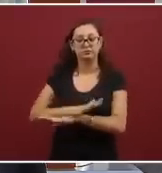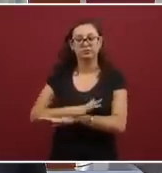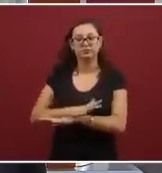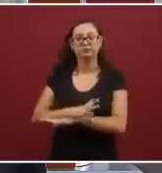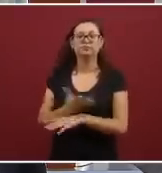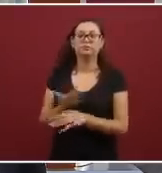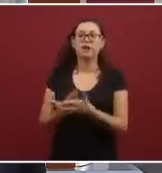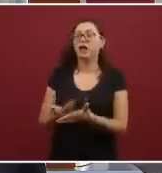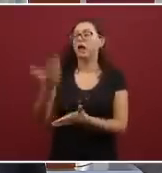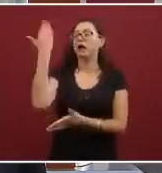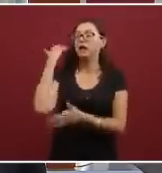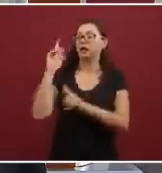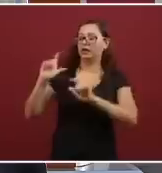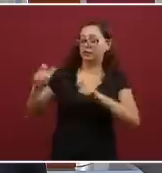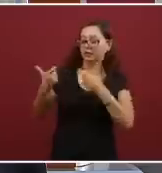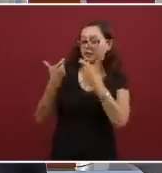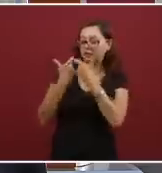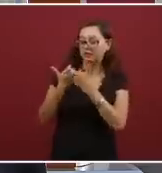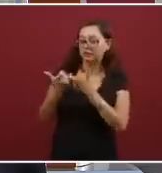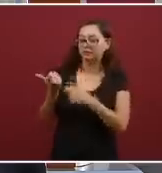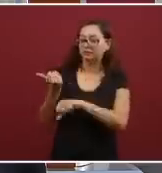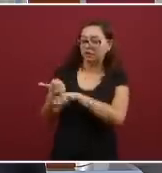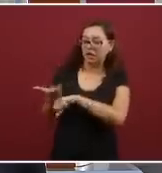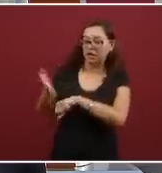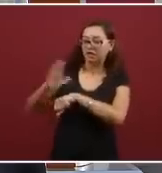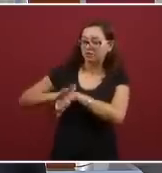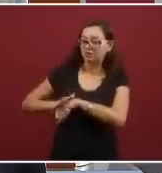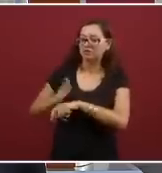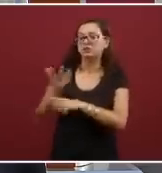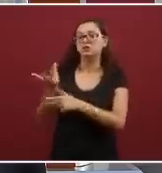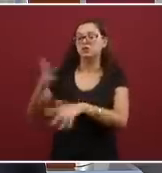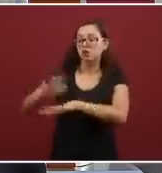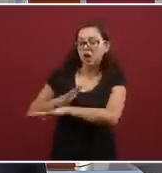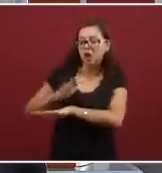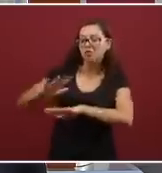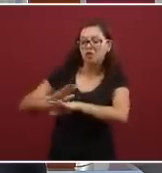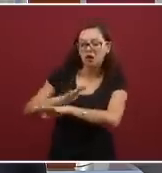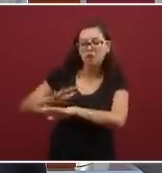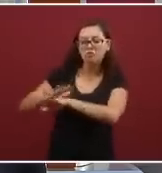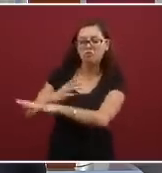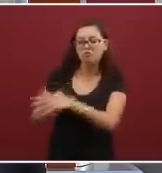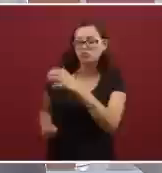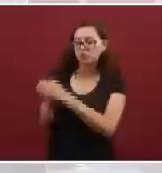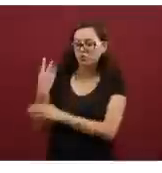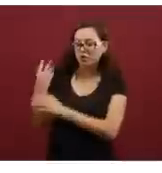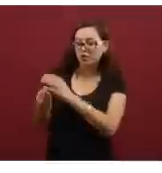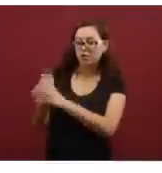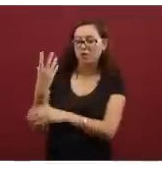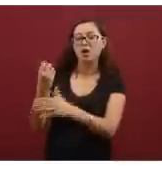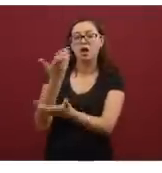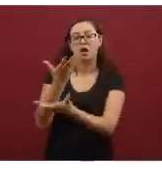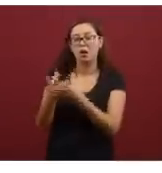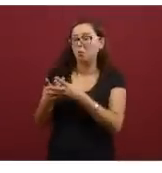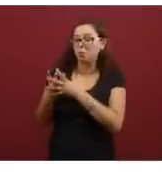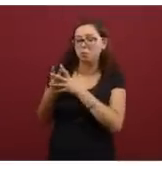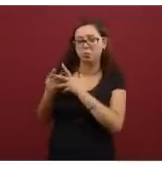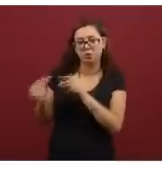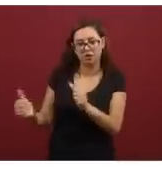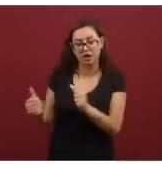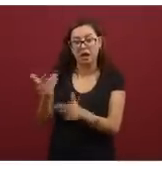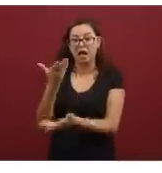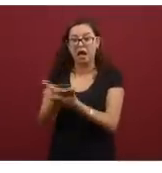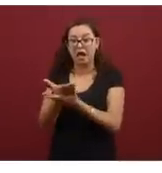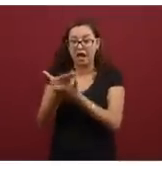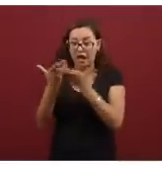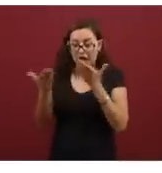el fideicomiso en el que se administraba y se les obligaba a renovar los cilindros, y estamos descubriendo que no todas las empresas, a pesar de